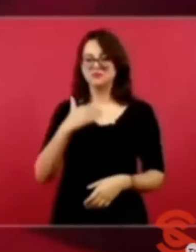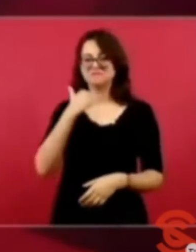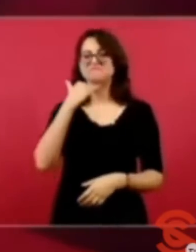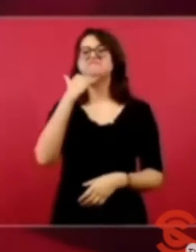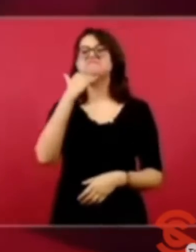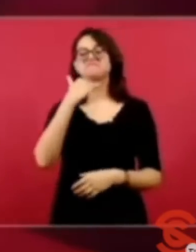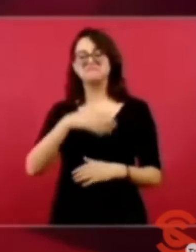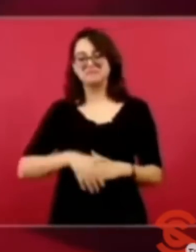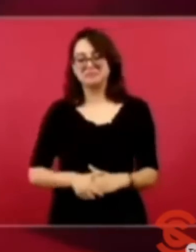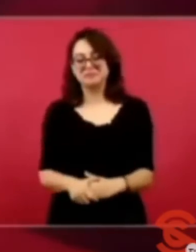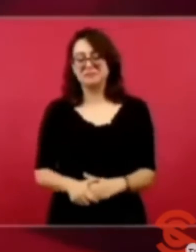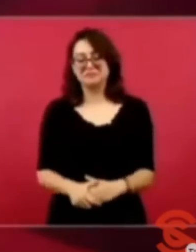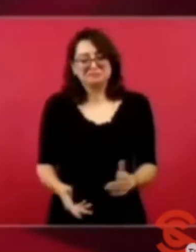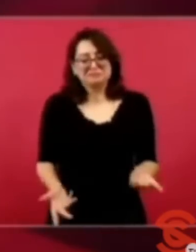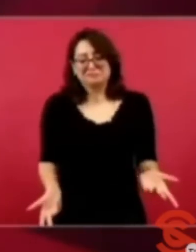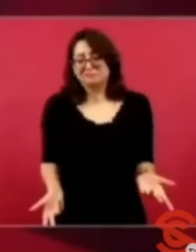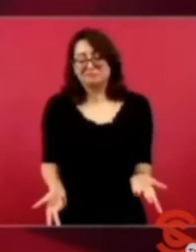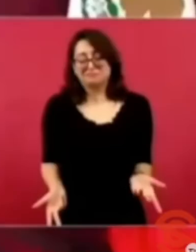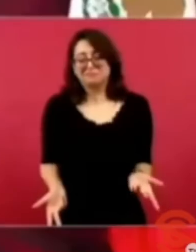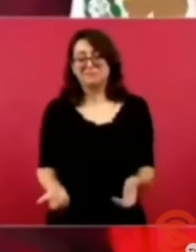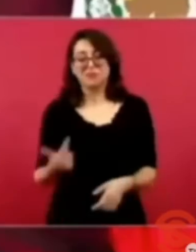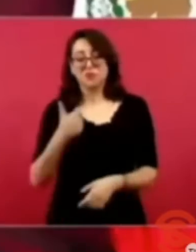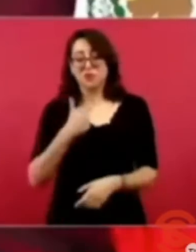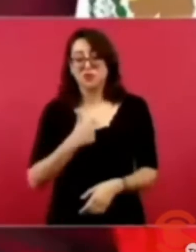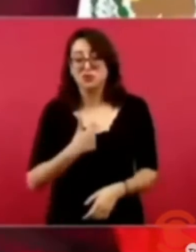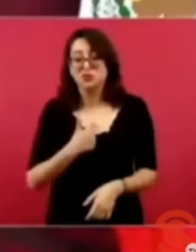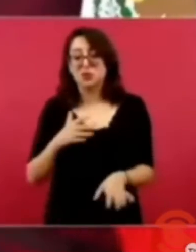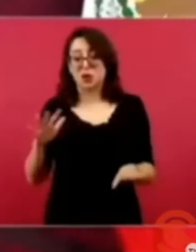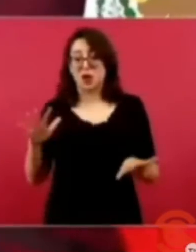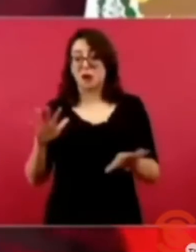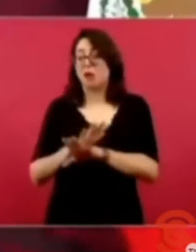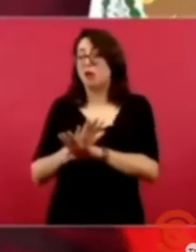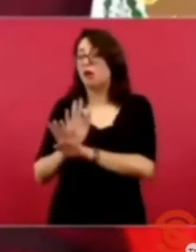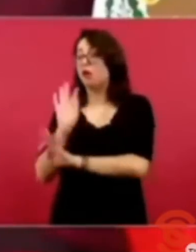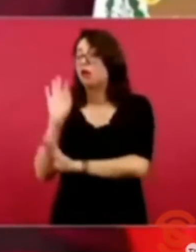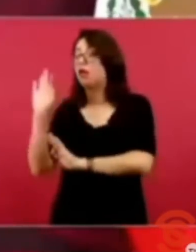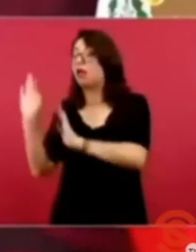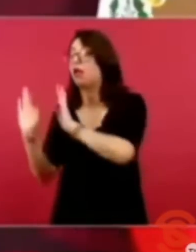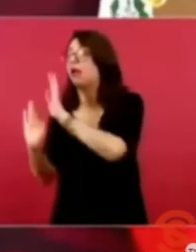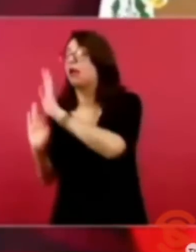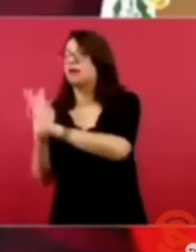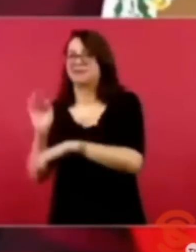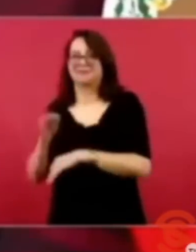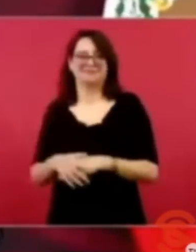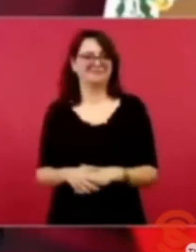De modo que no voy a cambiar en nada,